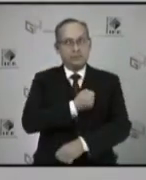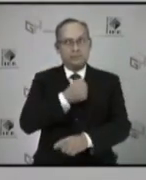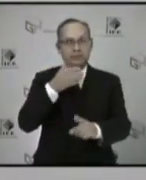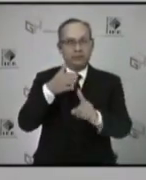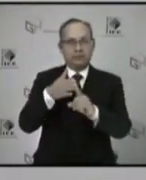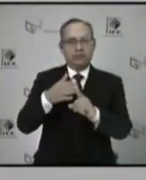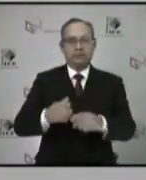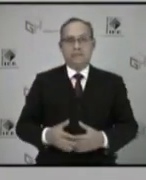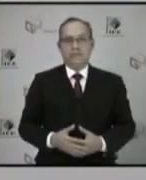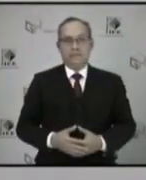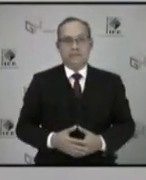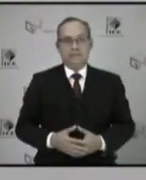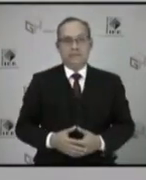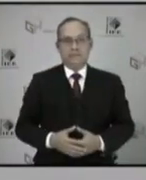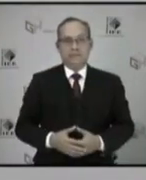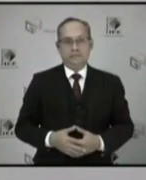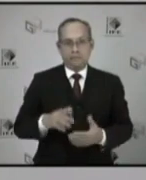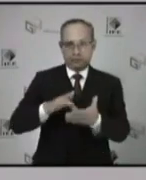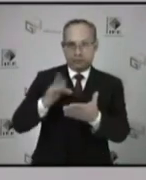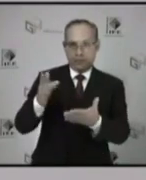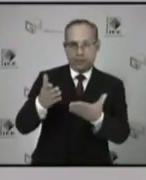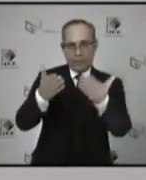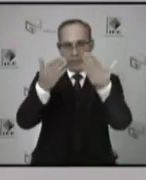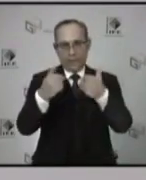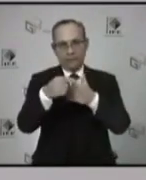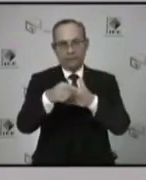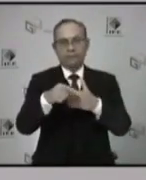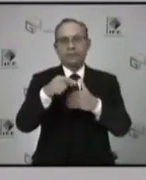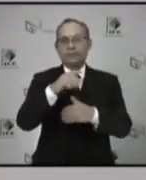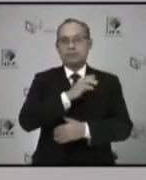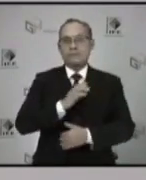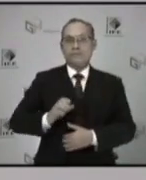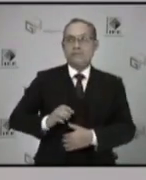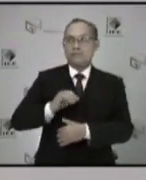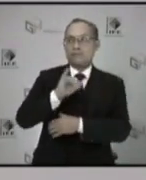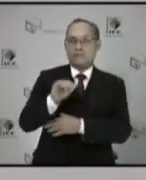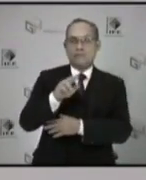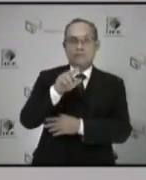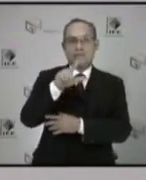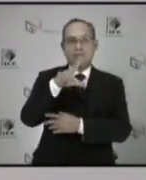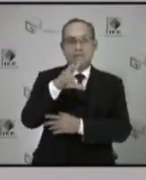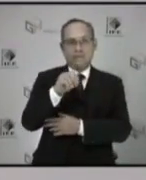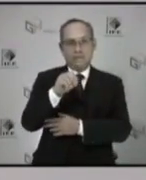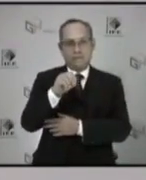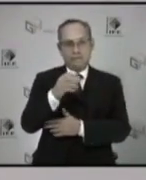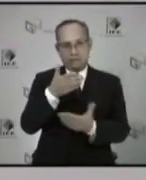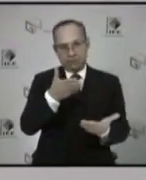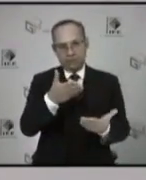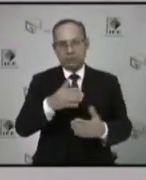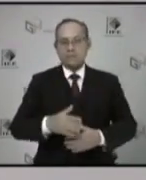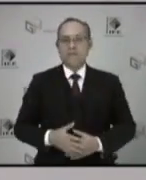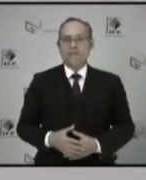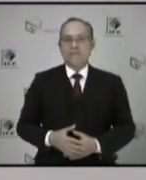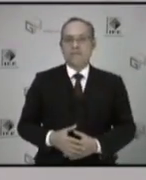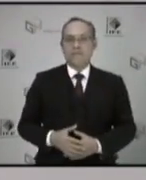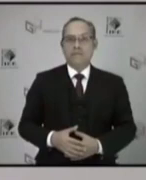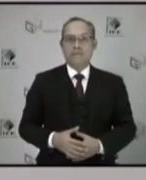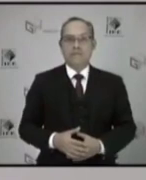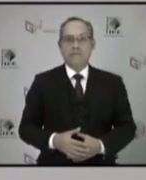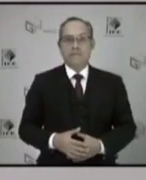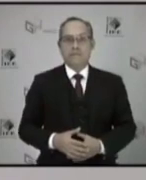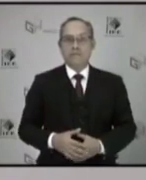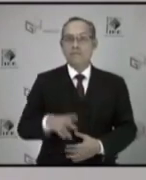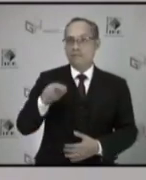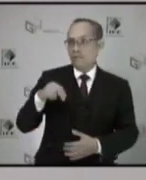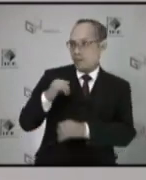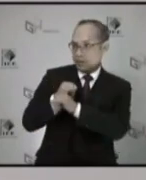Julio. Muchas gracias. Hay un dato que no es correcto, que el gobierno federal ha abandonado el